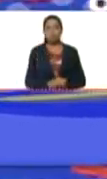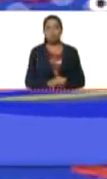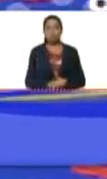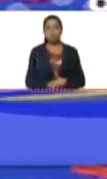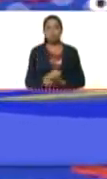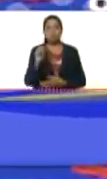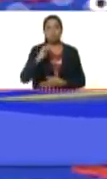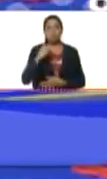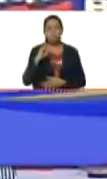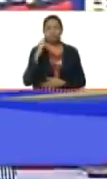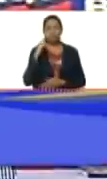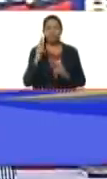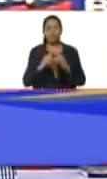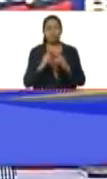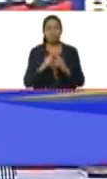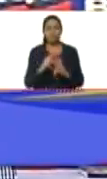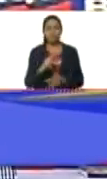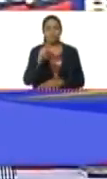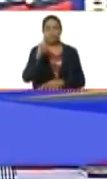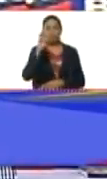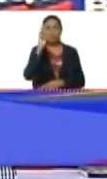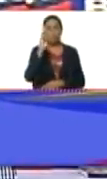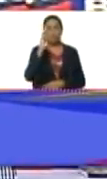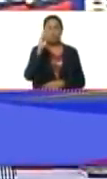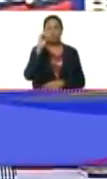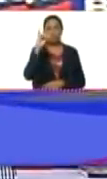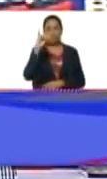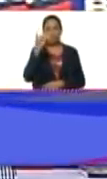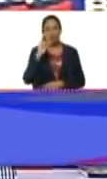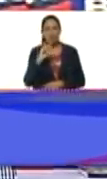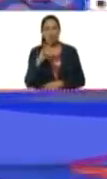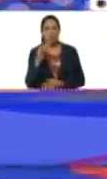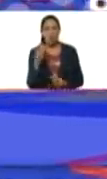tienes conocimiento cuántas UPD hay y cuántos milicianos?